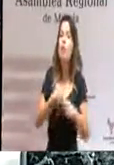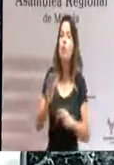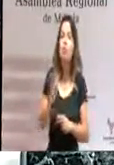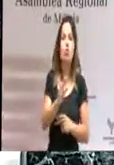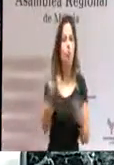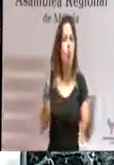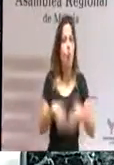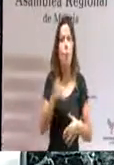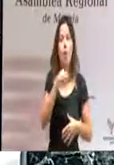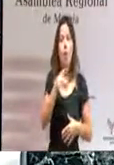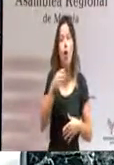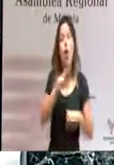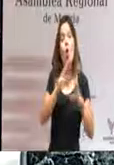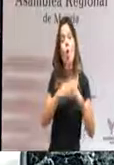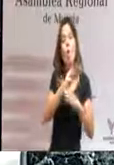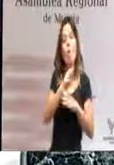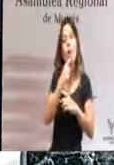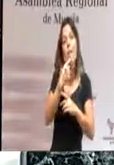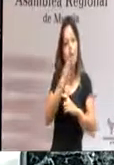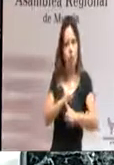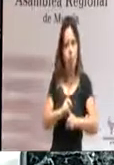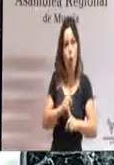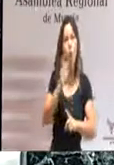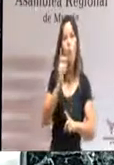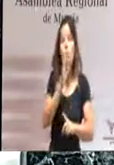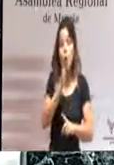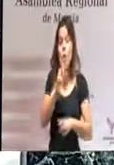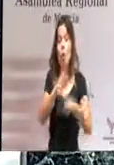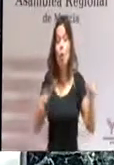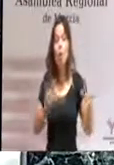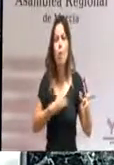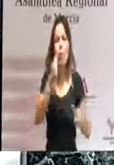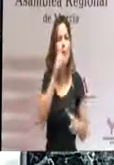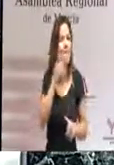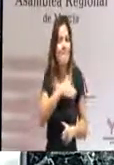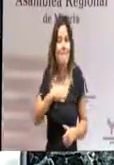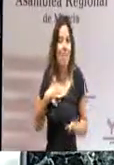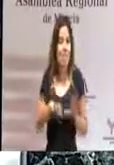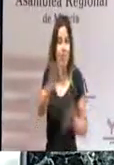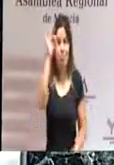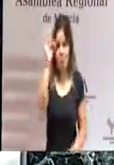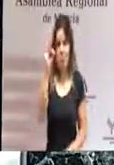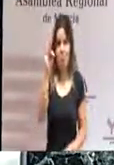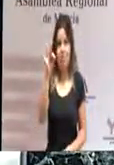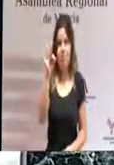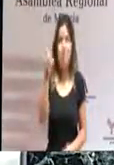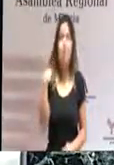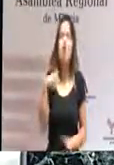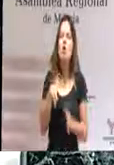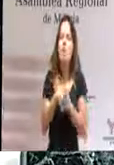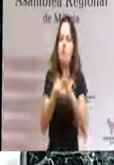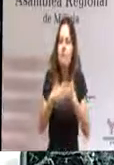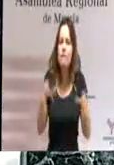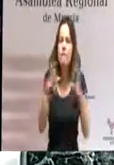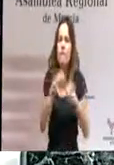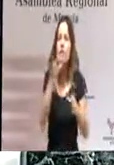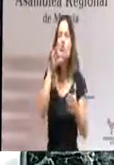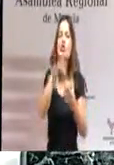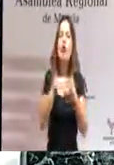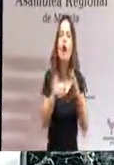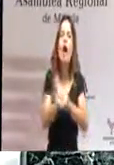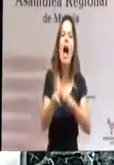Y no porque lo diga el Partido Popular, sino porque los murcianos han querido que sea así. Ese ímpetu de llegar a la Asamblea a darle